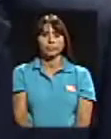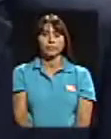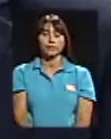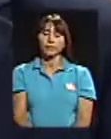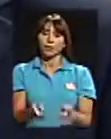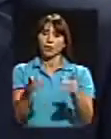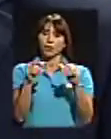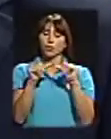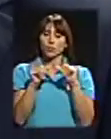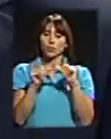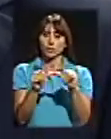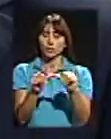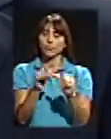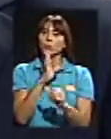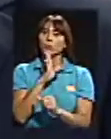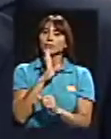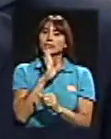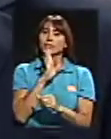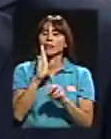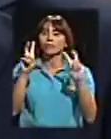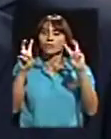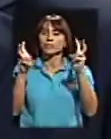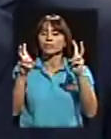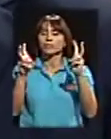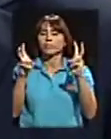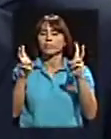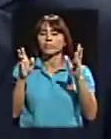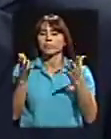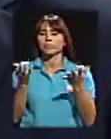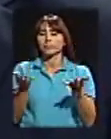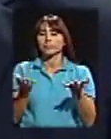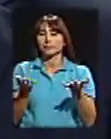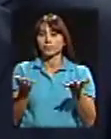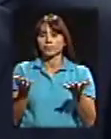continuamos, amigas y amigos, conversando sobre el entorno